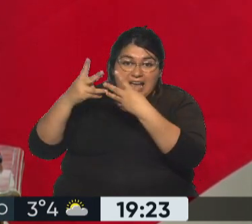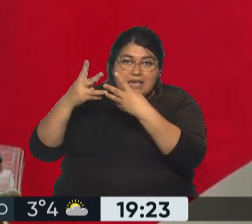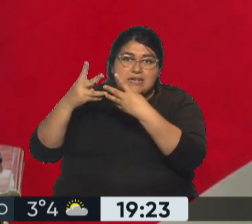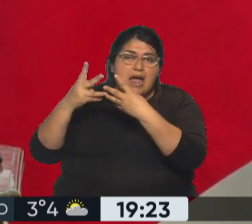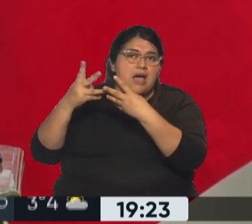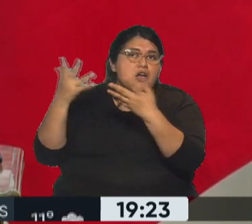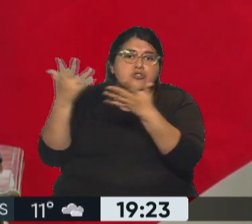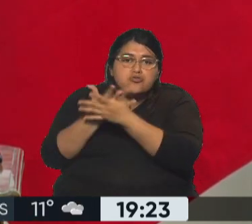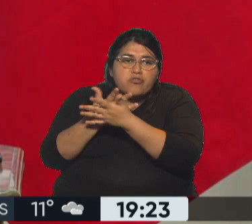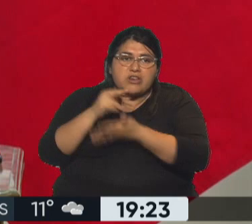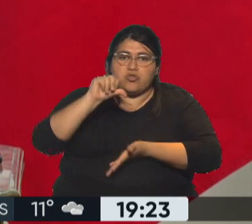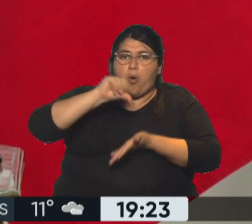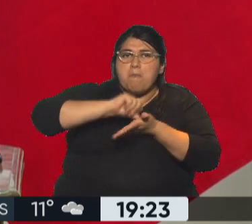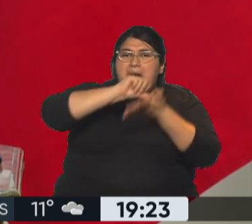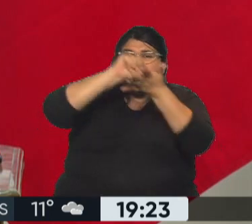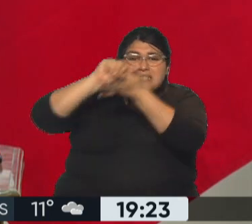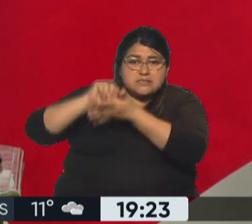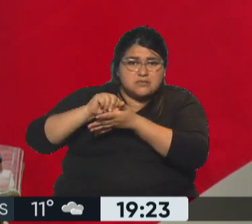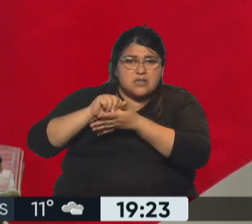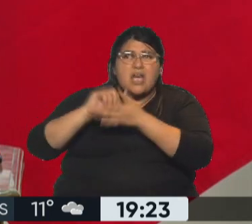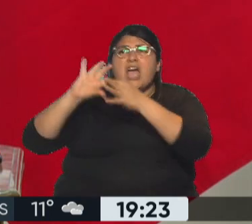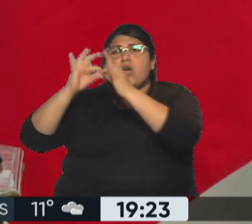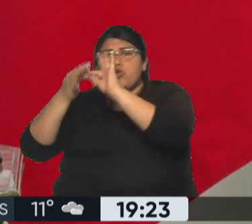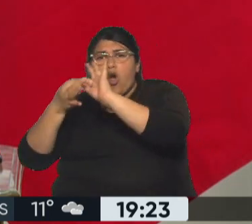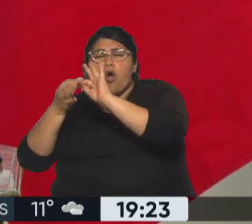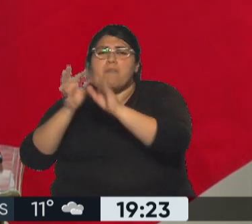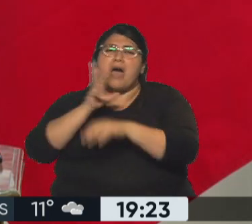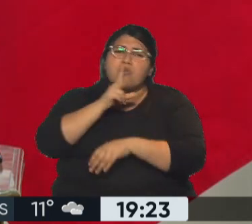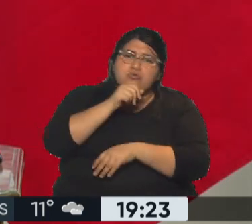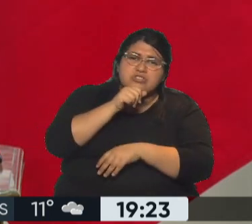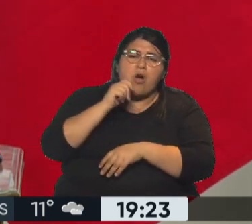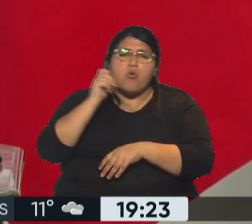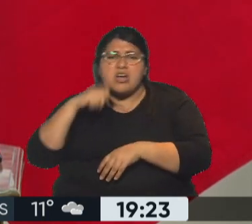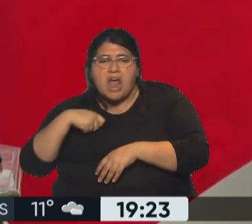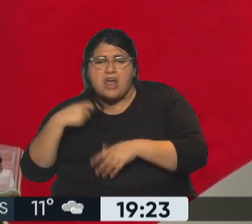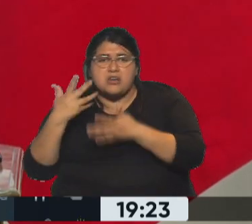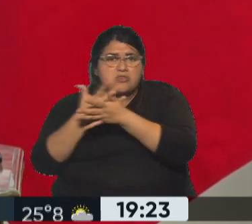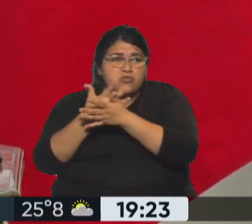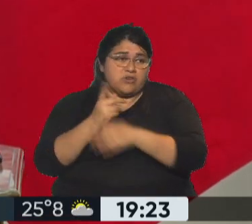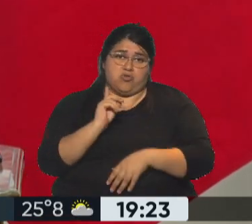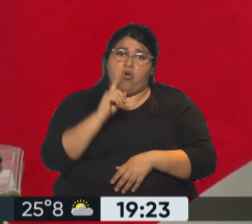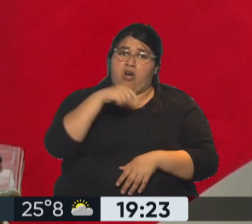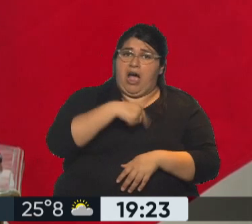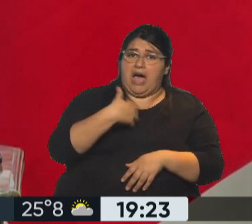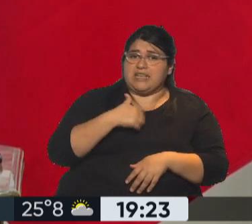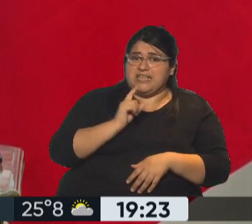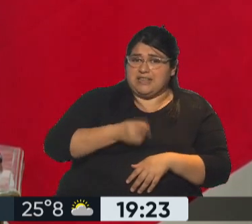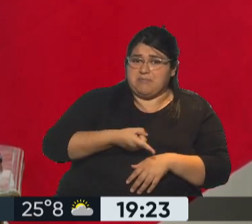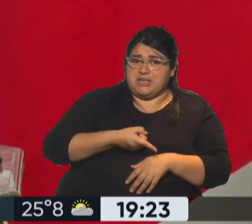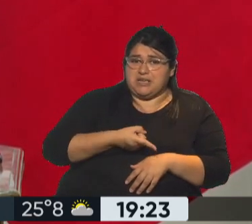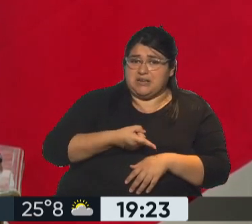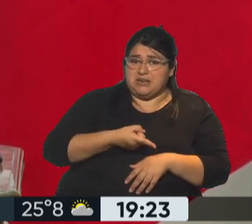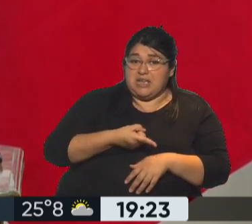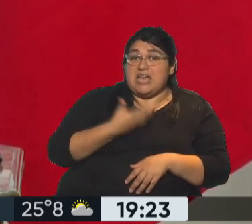todo el mundo, no solamente a Europa, no solamente a Rusia y a Ucrania, sino que a la Argentina, concretamente, la guerra le costó